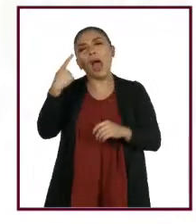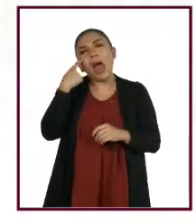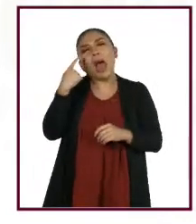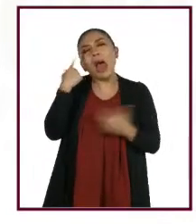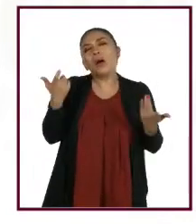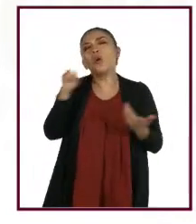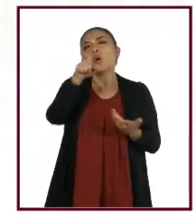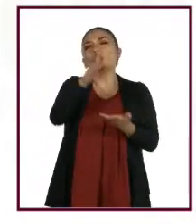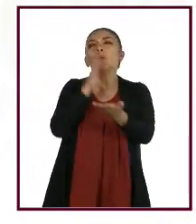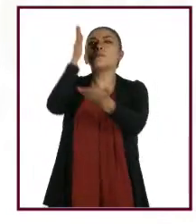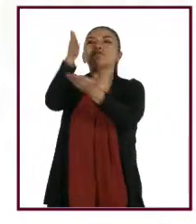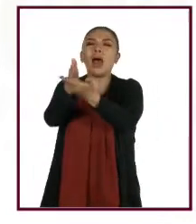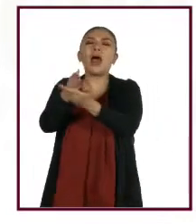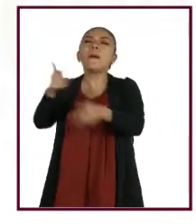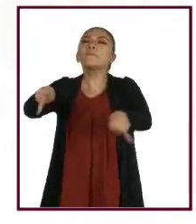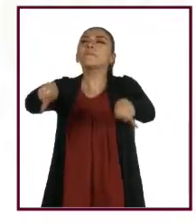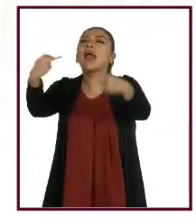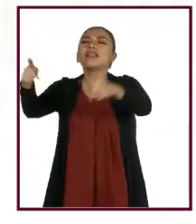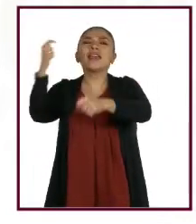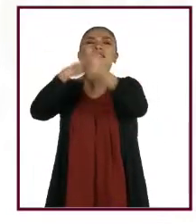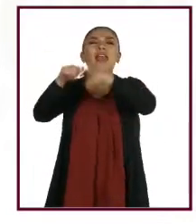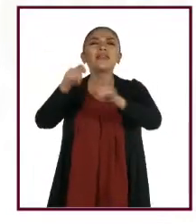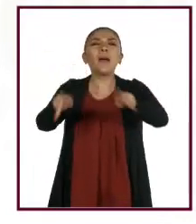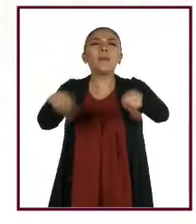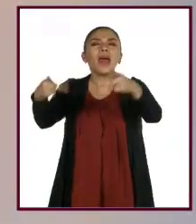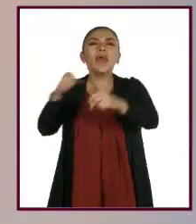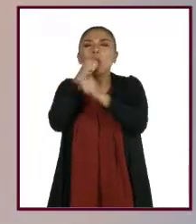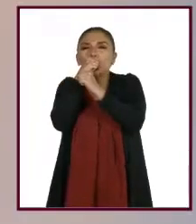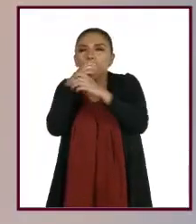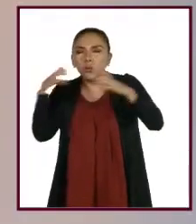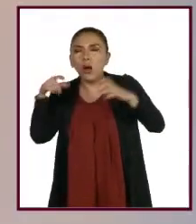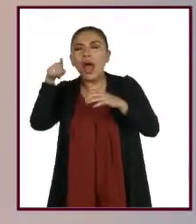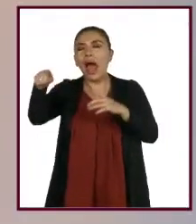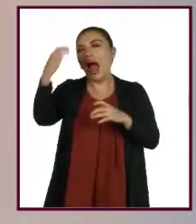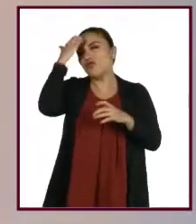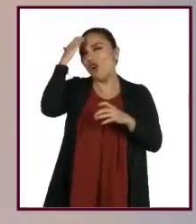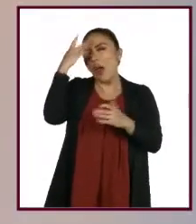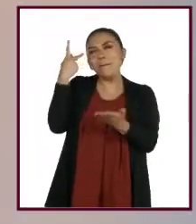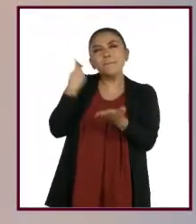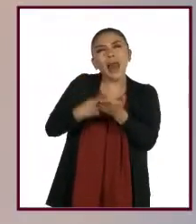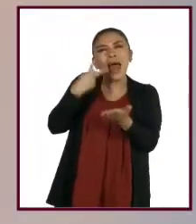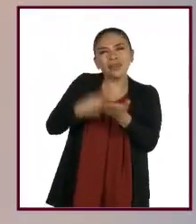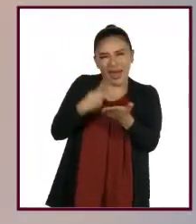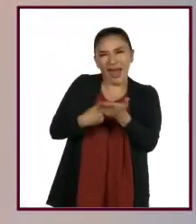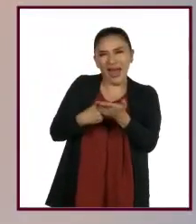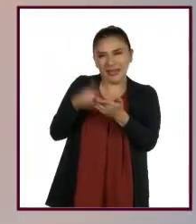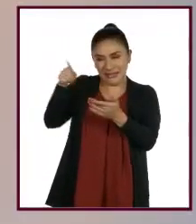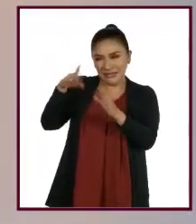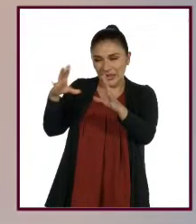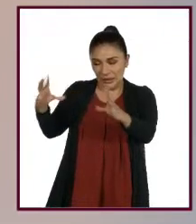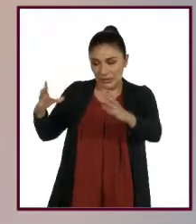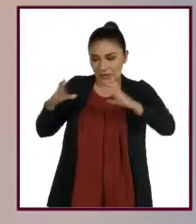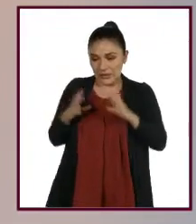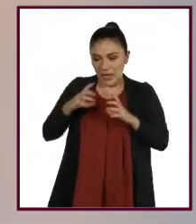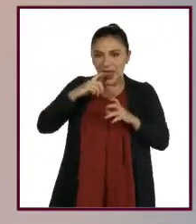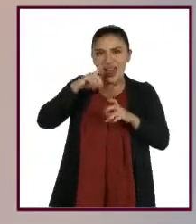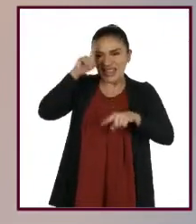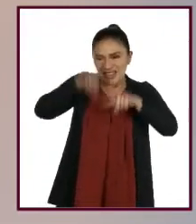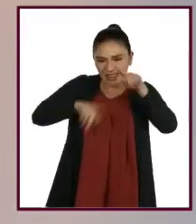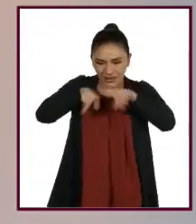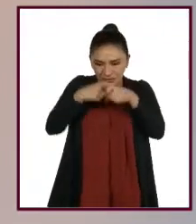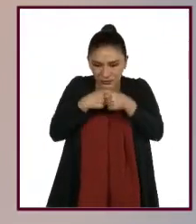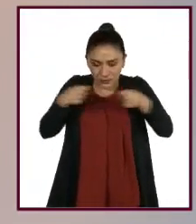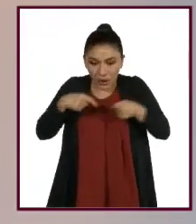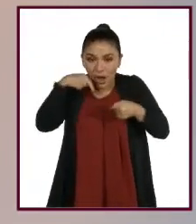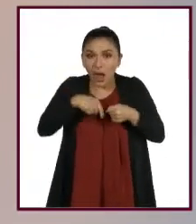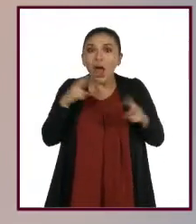las globerías, por así decirlo, con un globo de helio, desamarran el globo y entonces